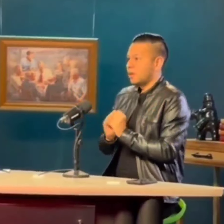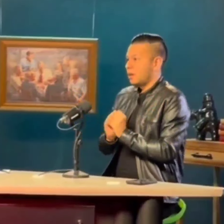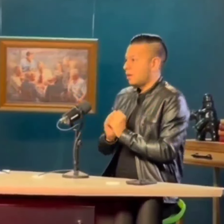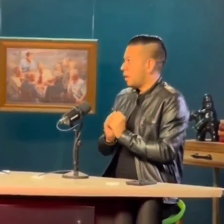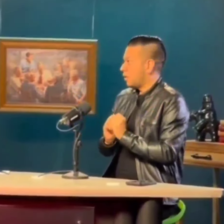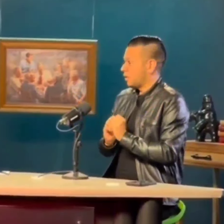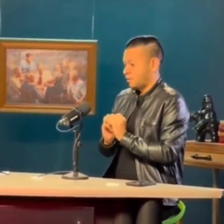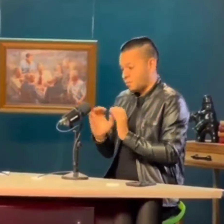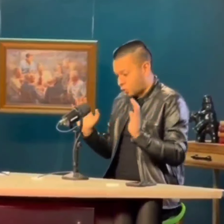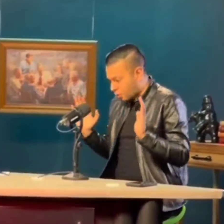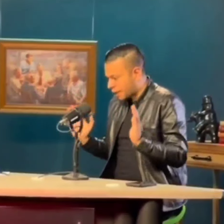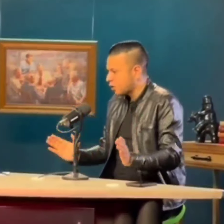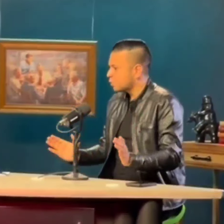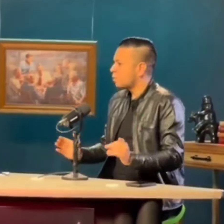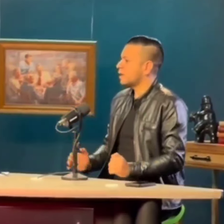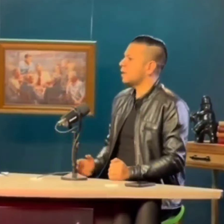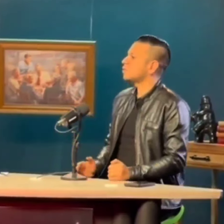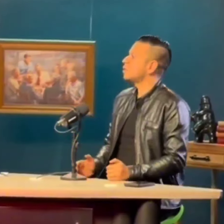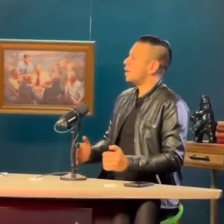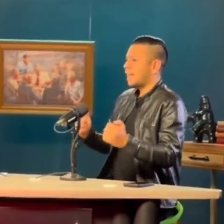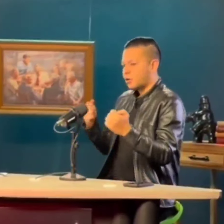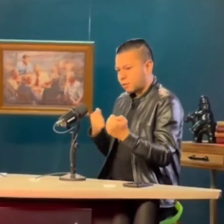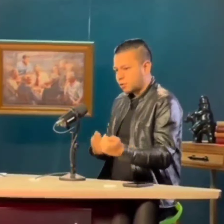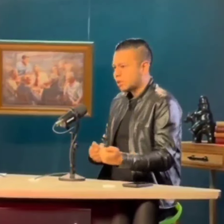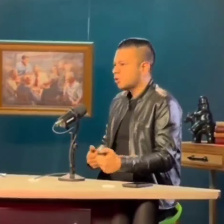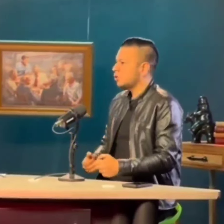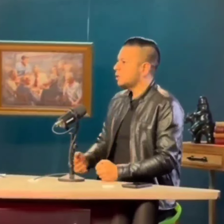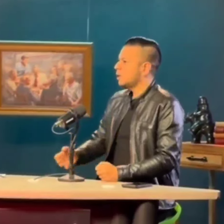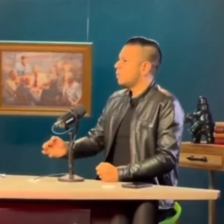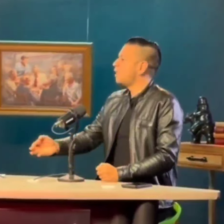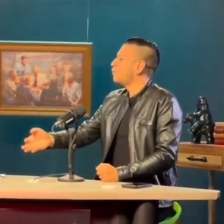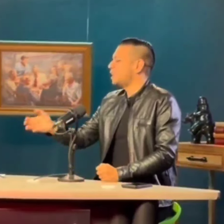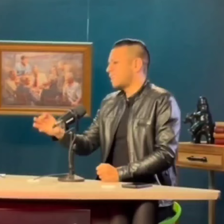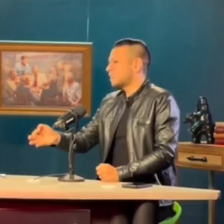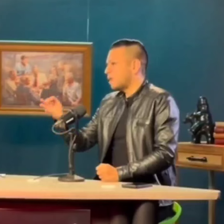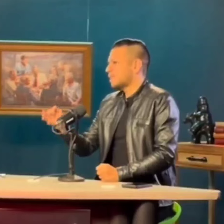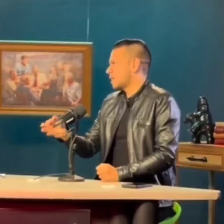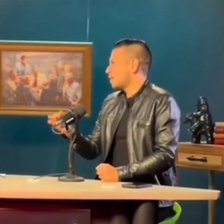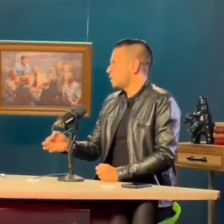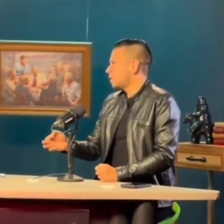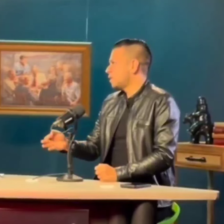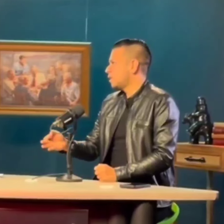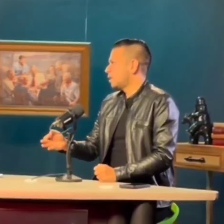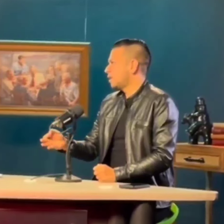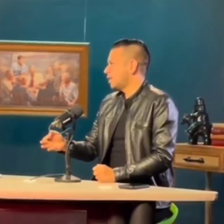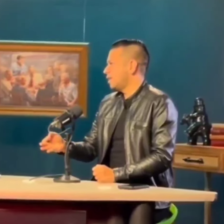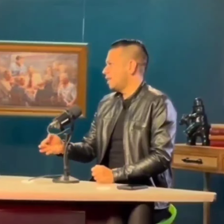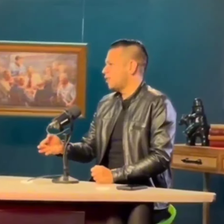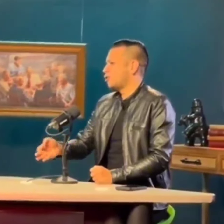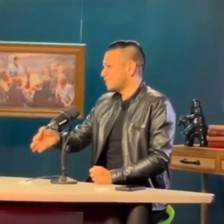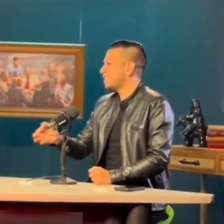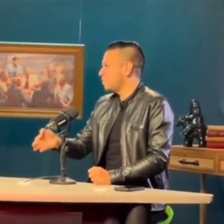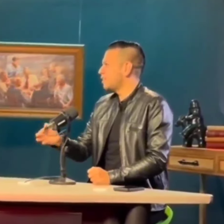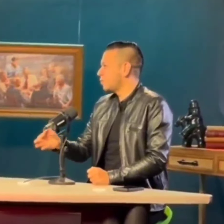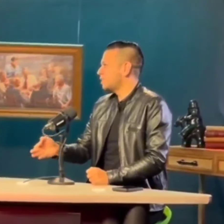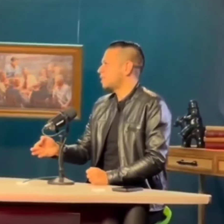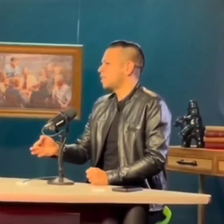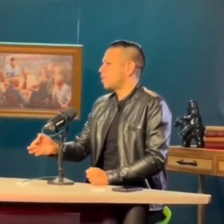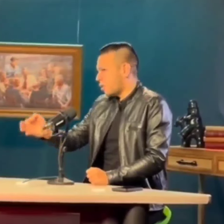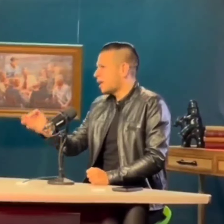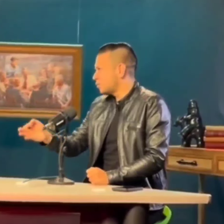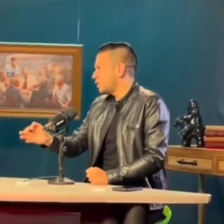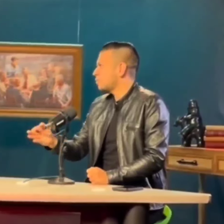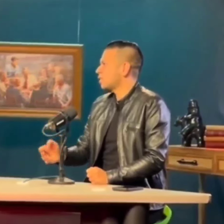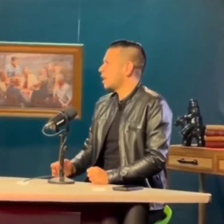pero seguridad democrática. Volverán los bombarderos, la confrontación. Miren, los militares se me acercan a mí y con un sentimiento me